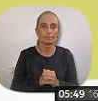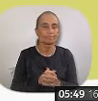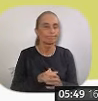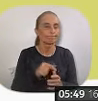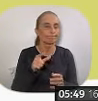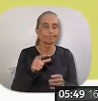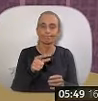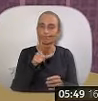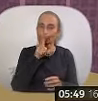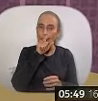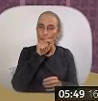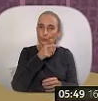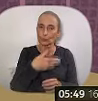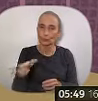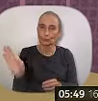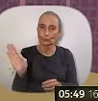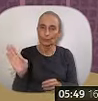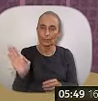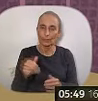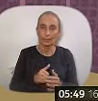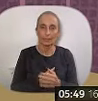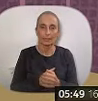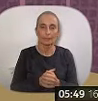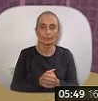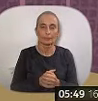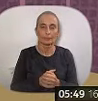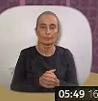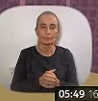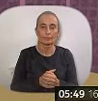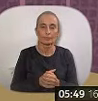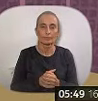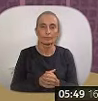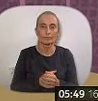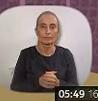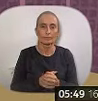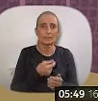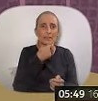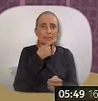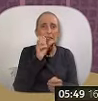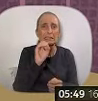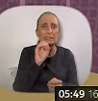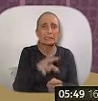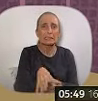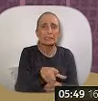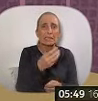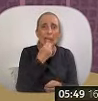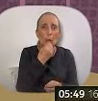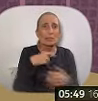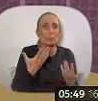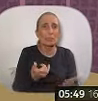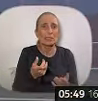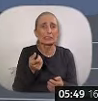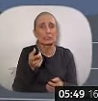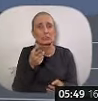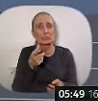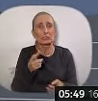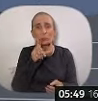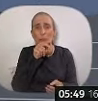Cacciatore queda fuera. Si ustedes no dejaran alimento para pollos por ahí, él se habría quedado quieto. Dale una oportunidad al pollo.